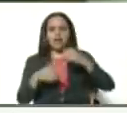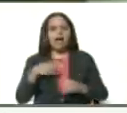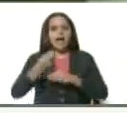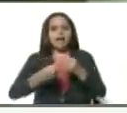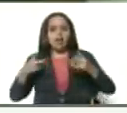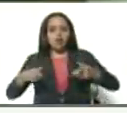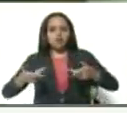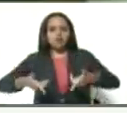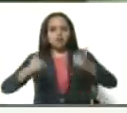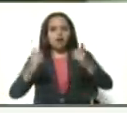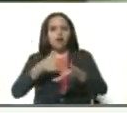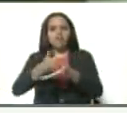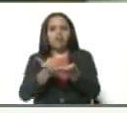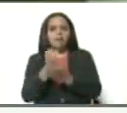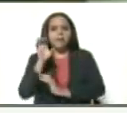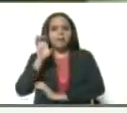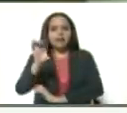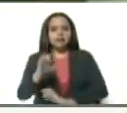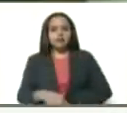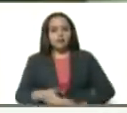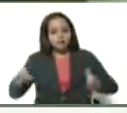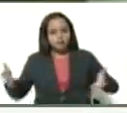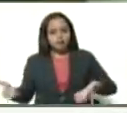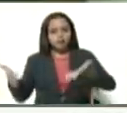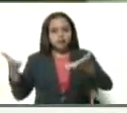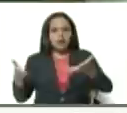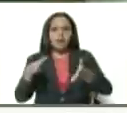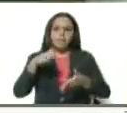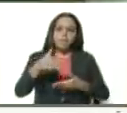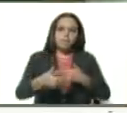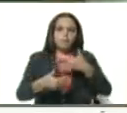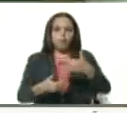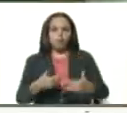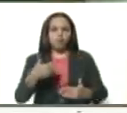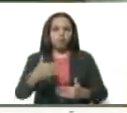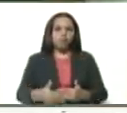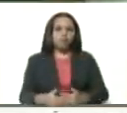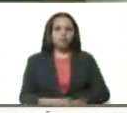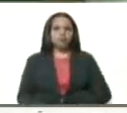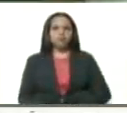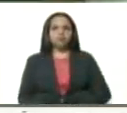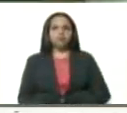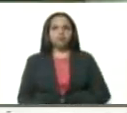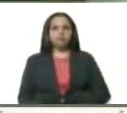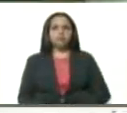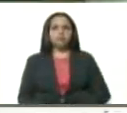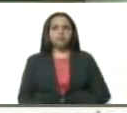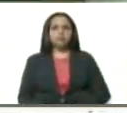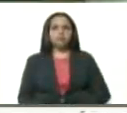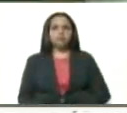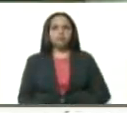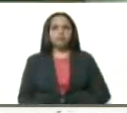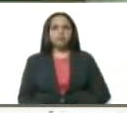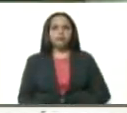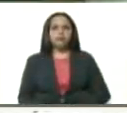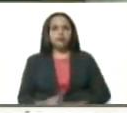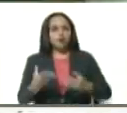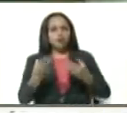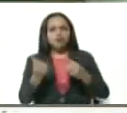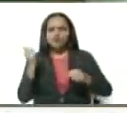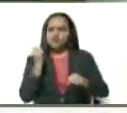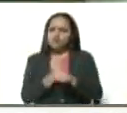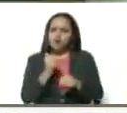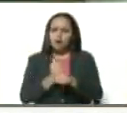una farmapatria, avanzar pasito a pasito, poquito a poquito, con mucho